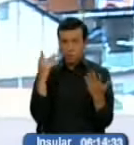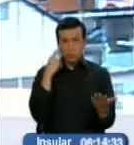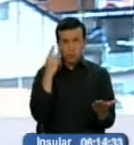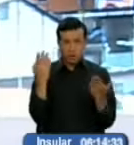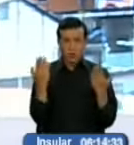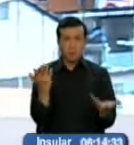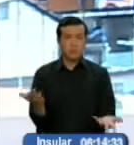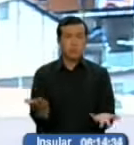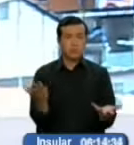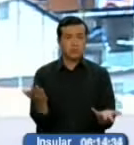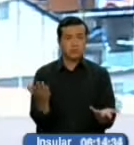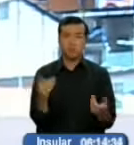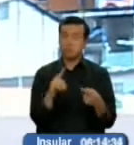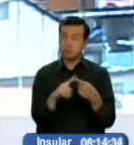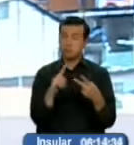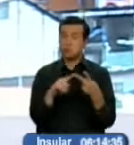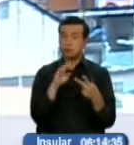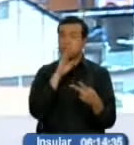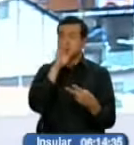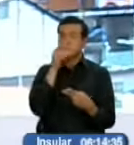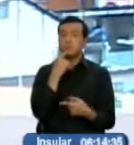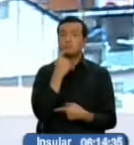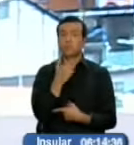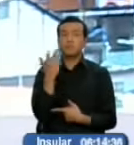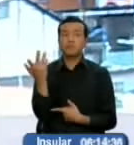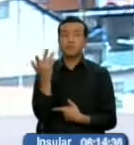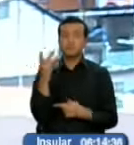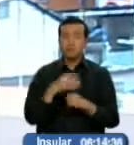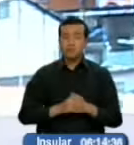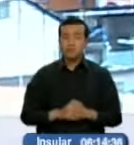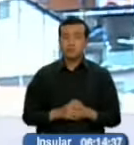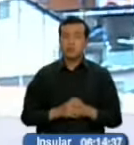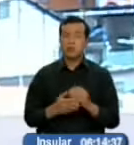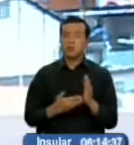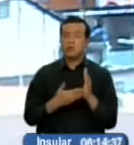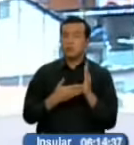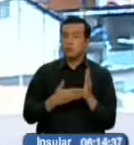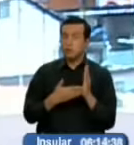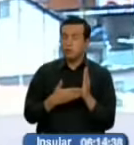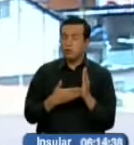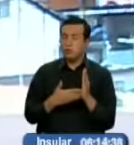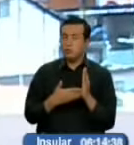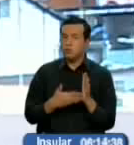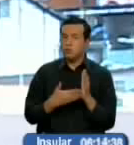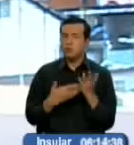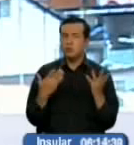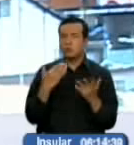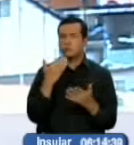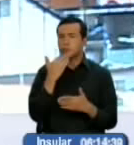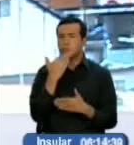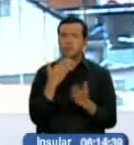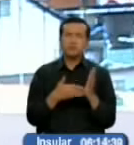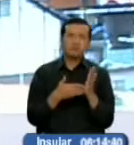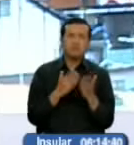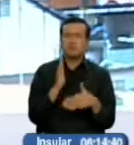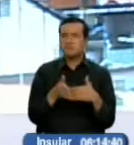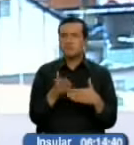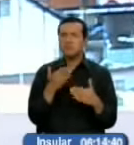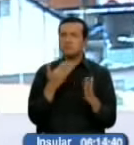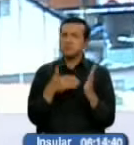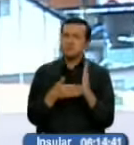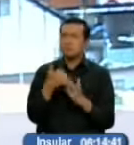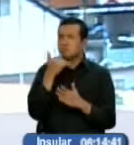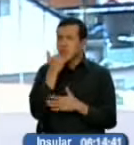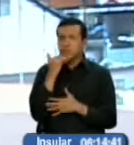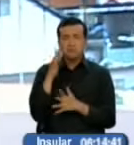¿sí? Además de eso, siempre nos están diciendo que es un modelo que está terminado, que es un modelo que nos sirve. No es